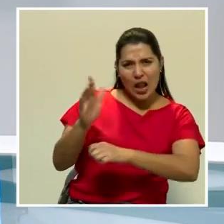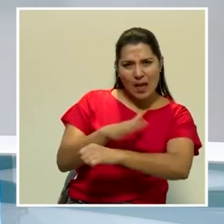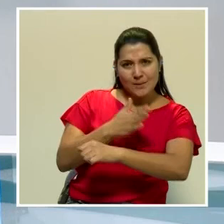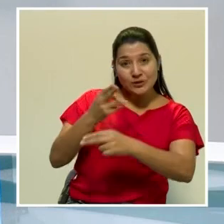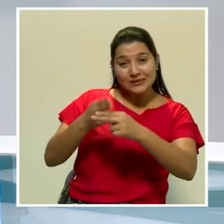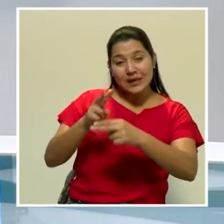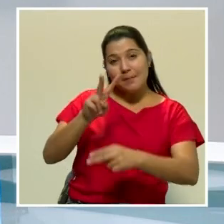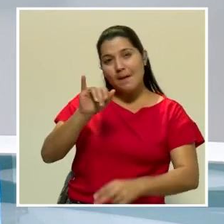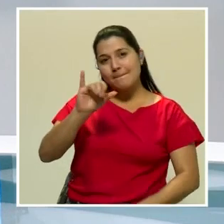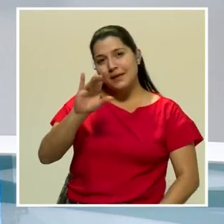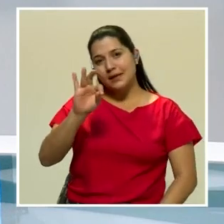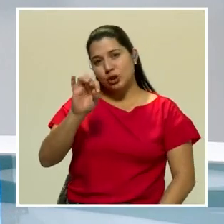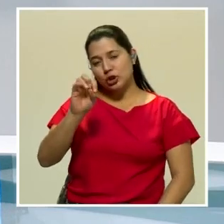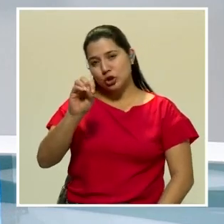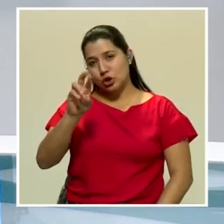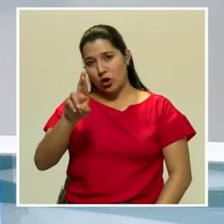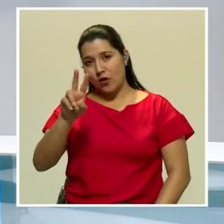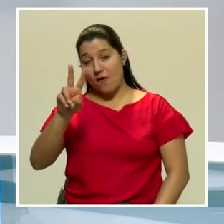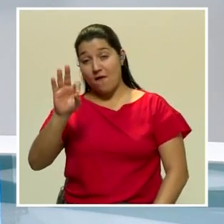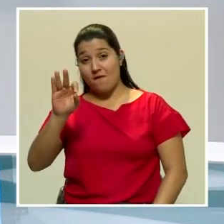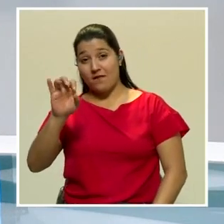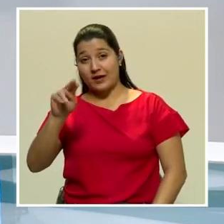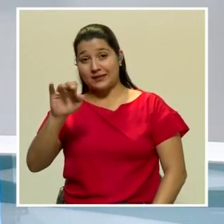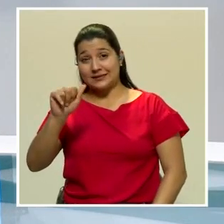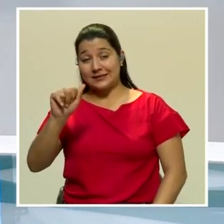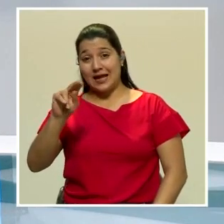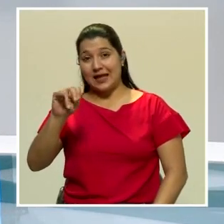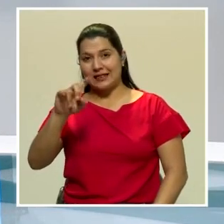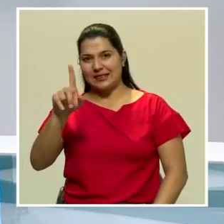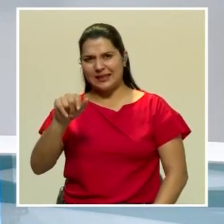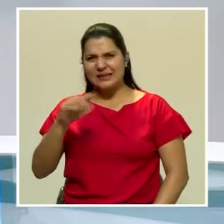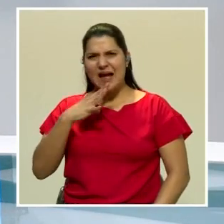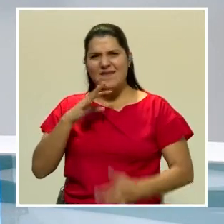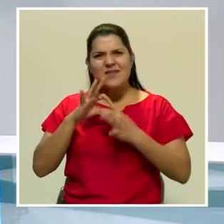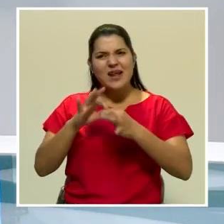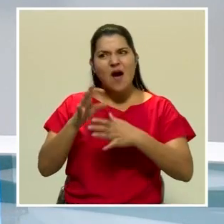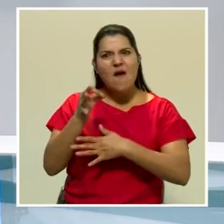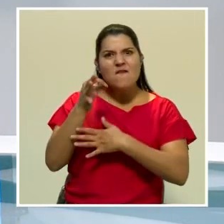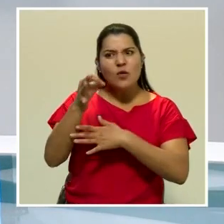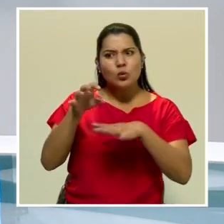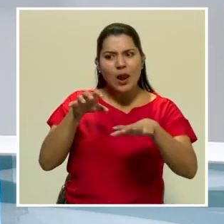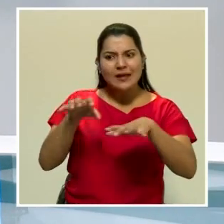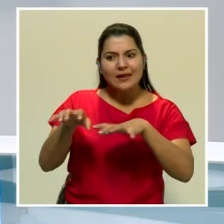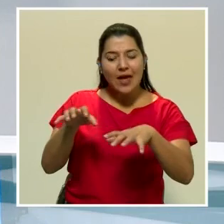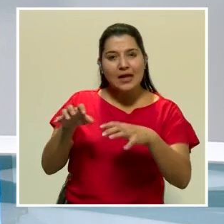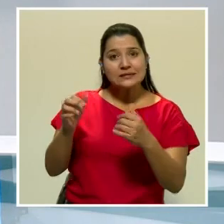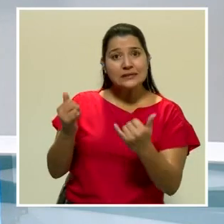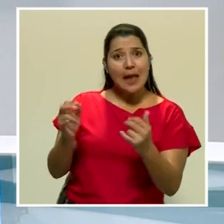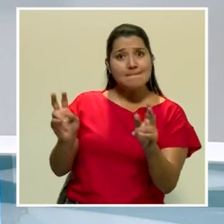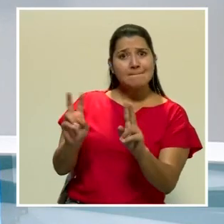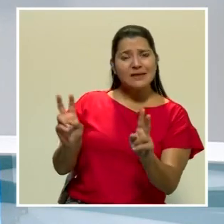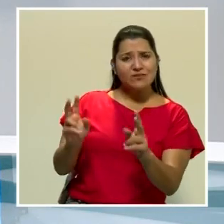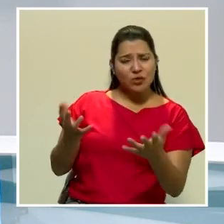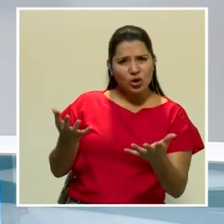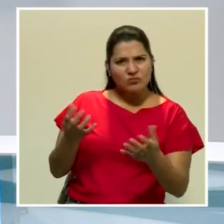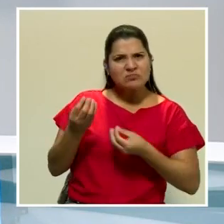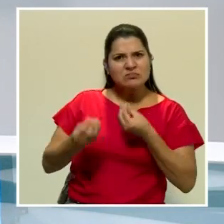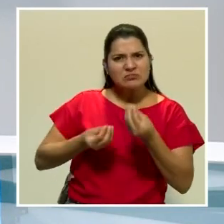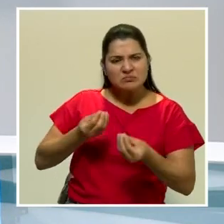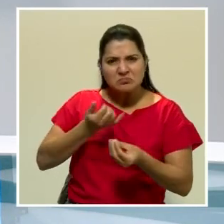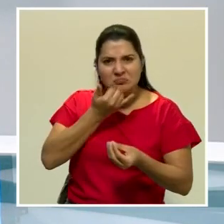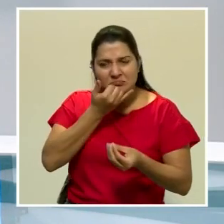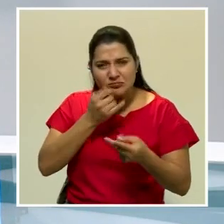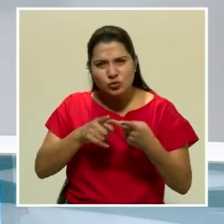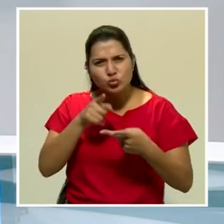Víctor Fernández. Vamos a hablar sobre el futuro de los shows y en vivo y cómo se imagina el mundo